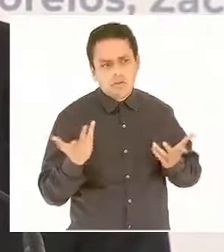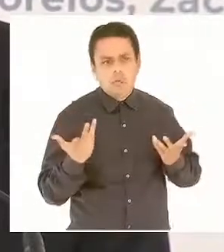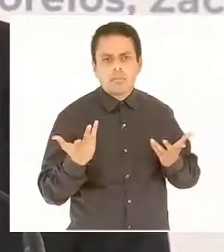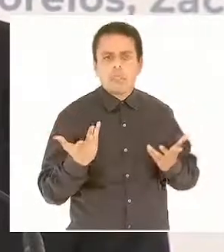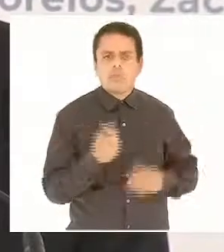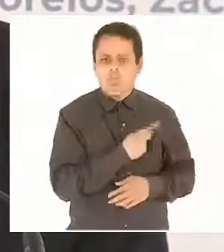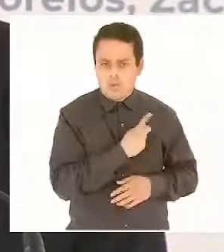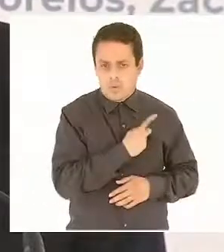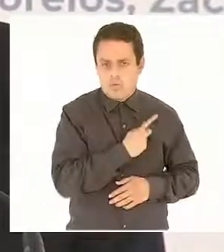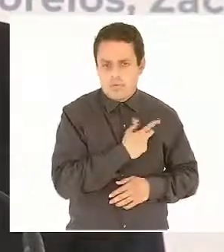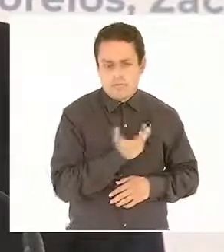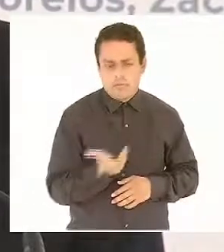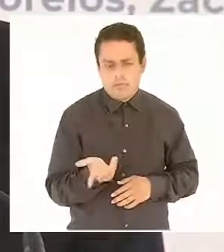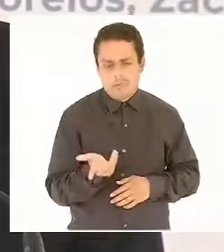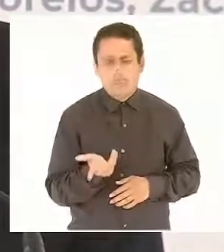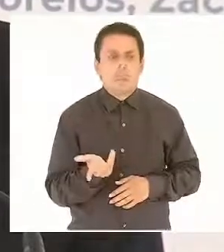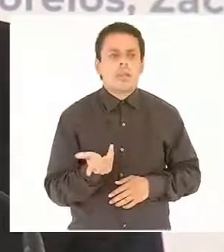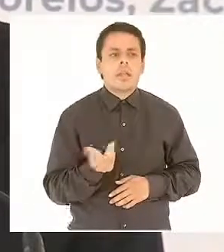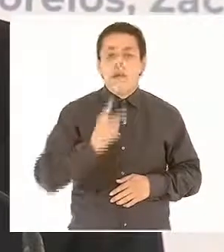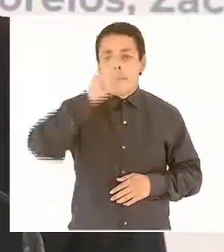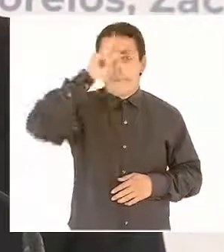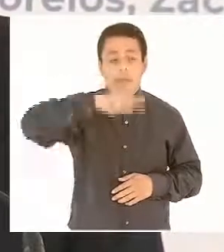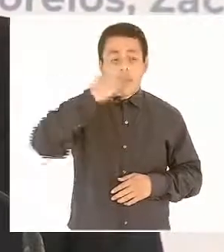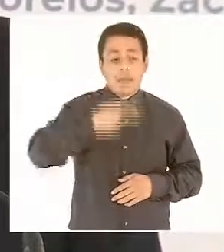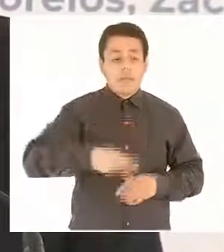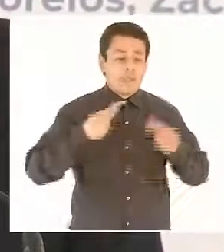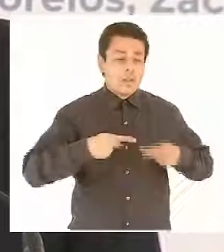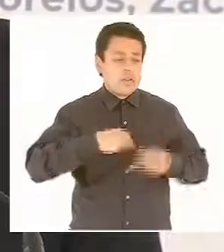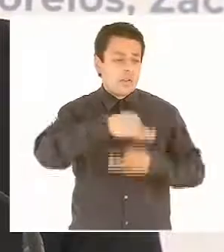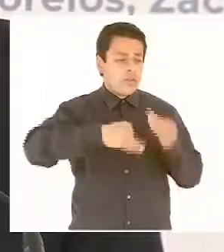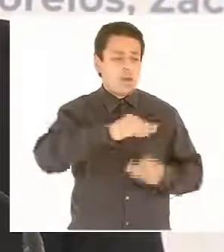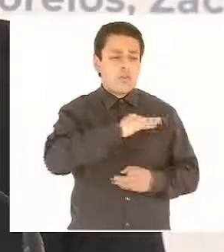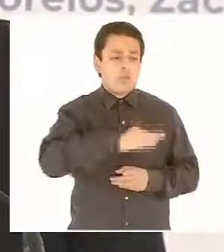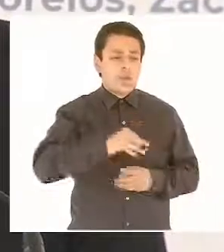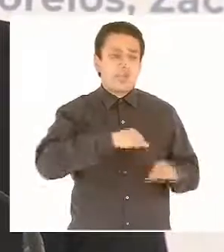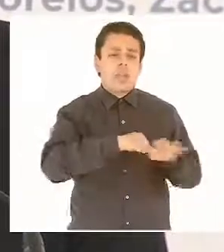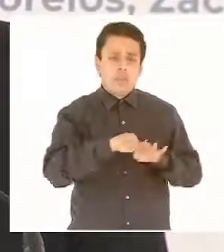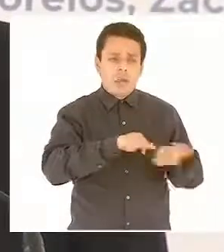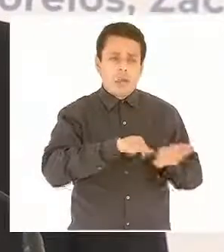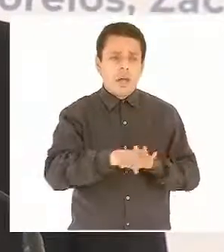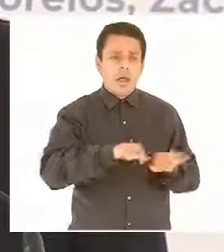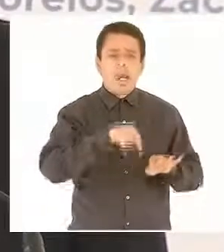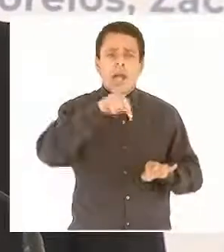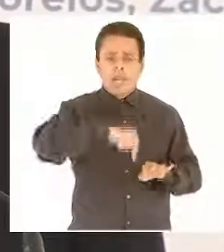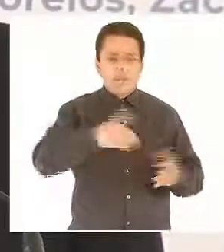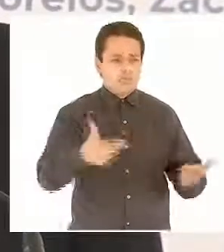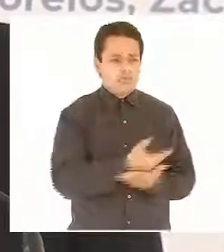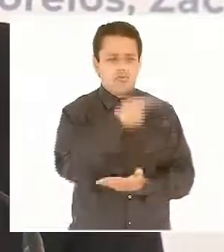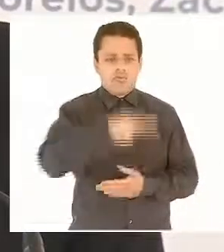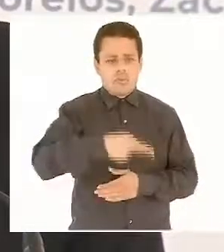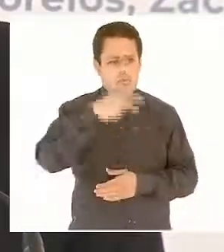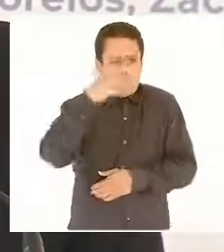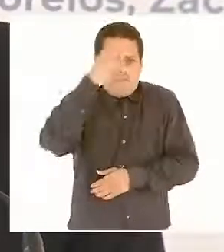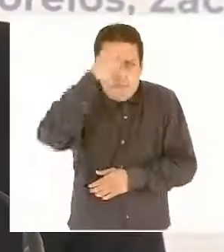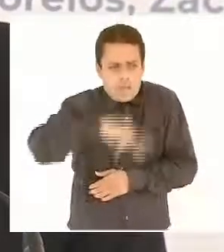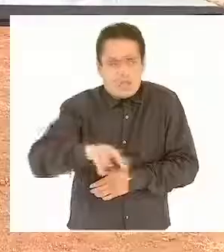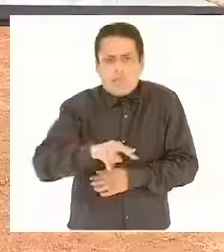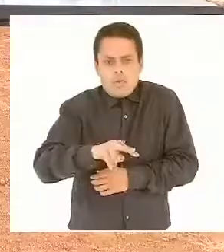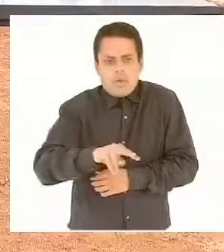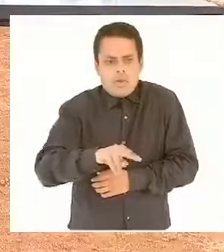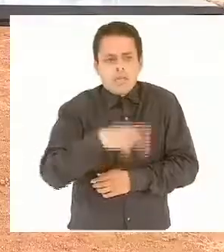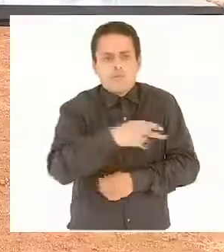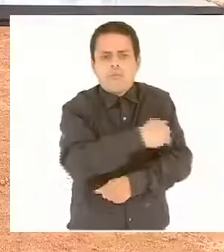que los mexicanos puedan trabajar y ser felices donde nacieron, donde están